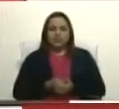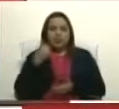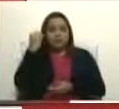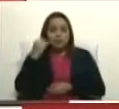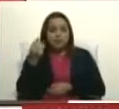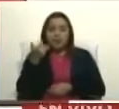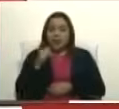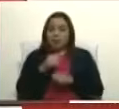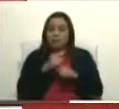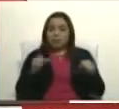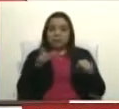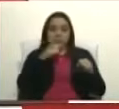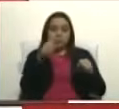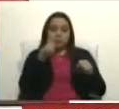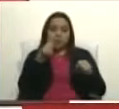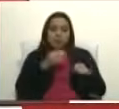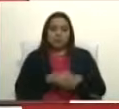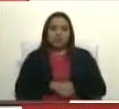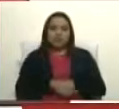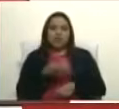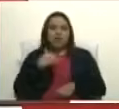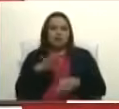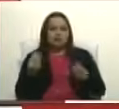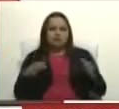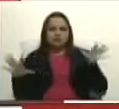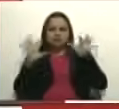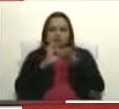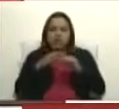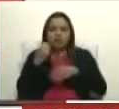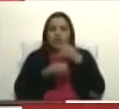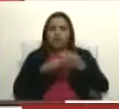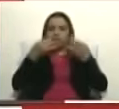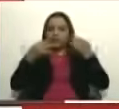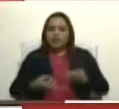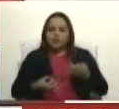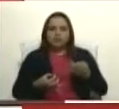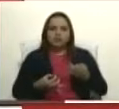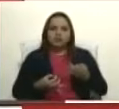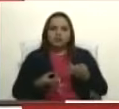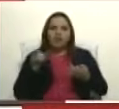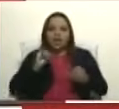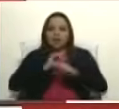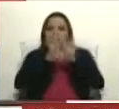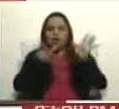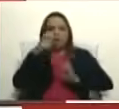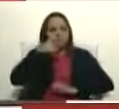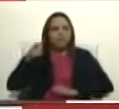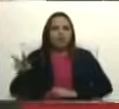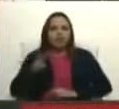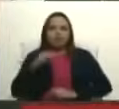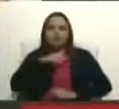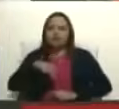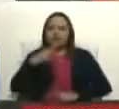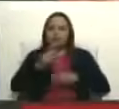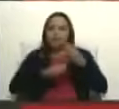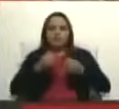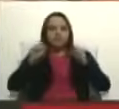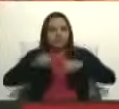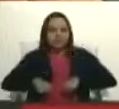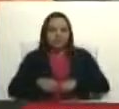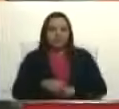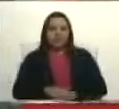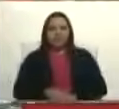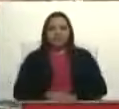coman. Vinculante, recontra vinculante, y lo haremos cumplir. No tengan duda, el pueblo de Venezuela, que lo vamos a hacer cumplir.